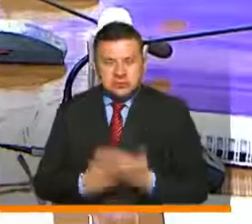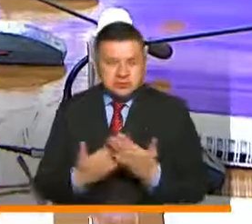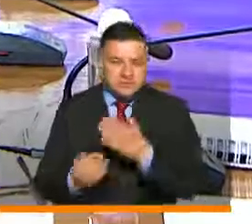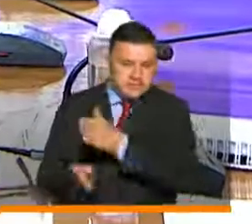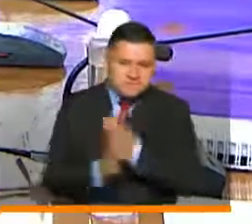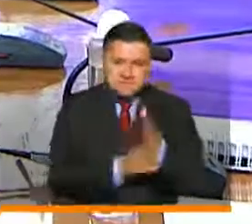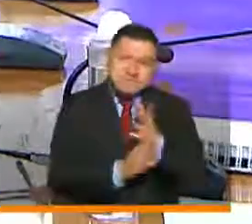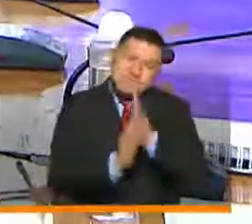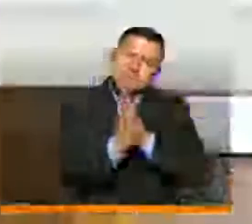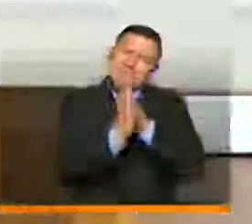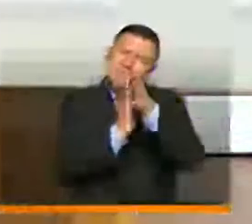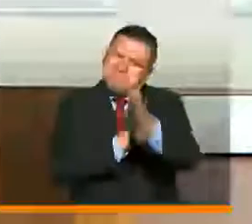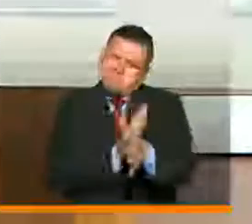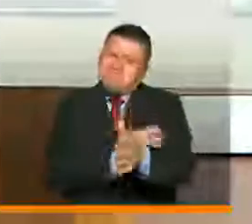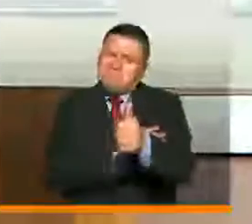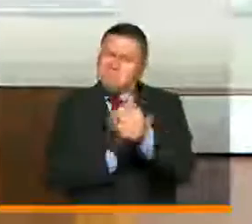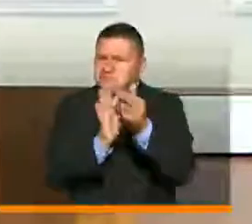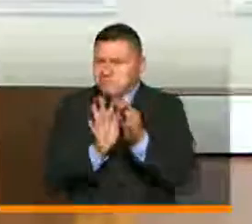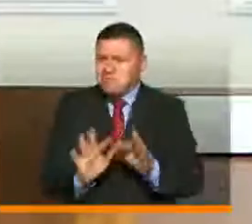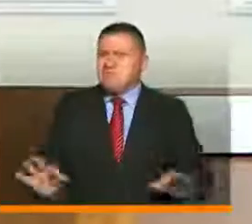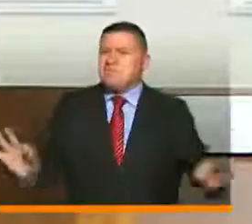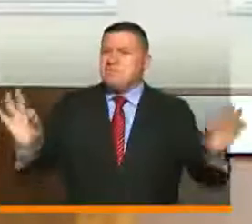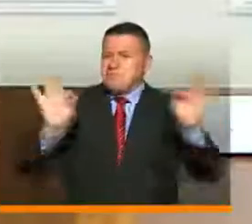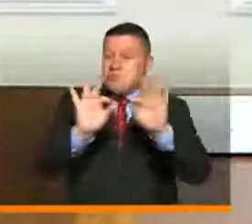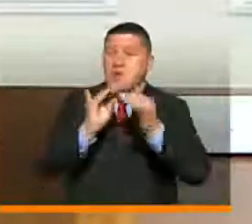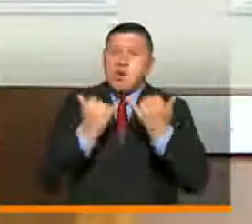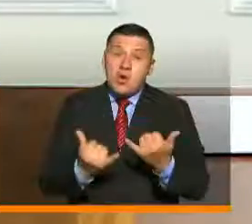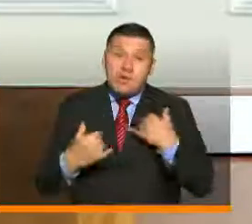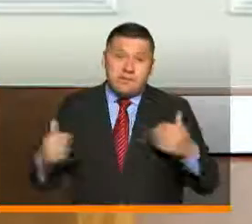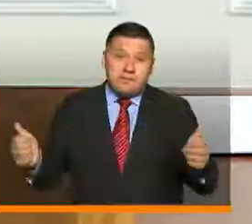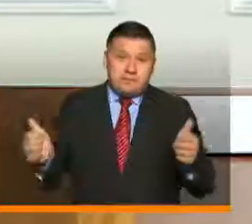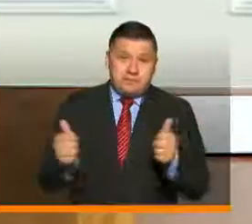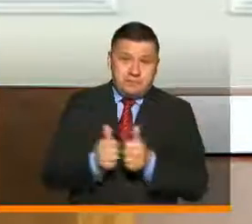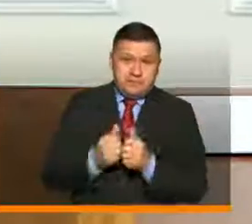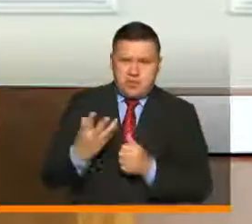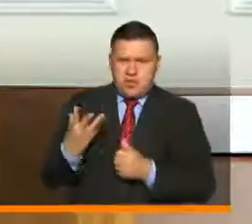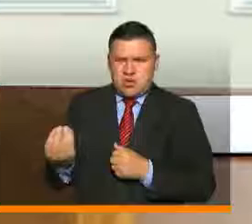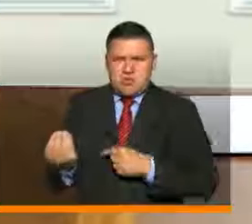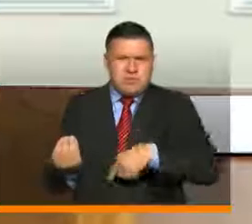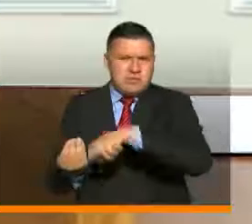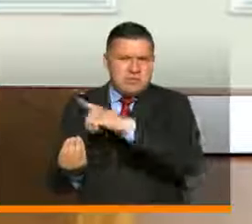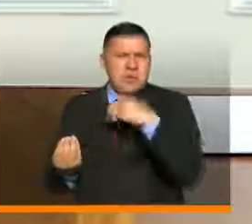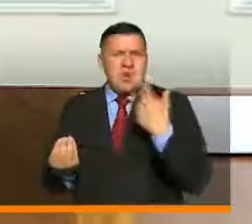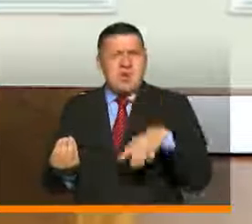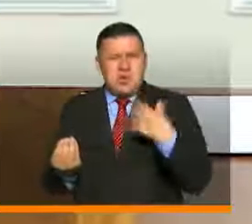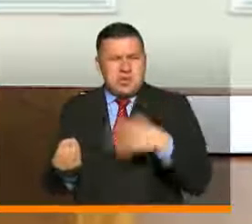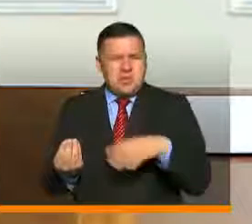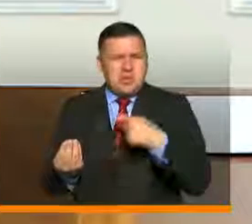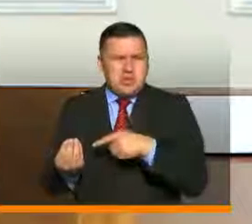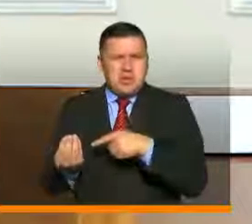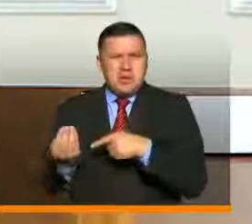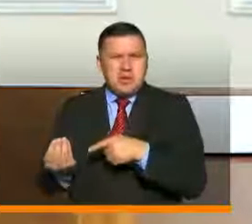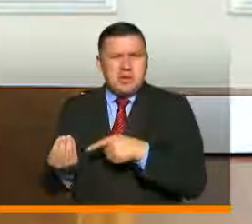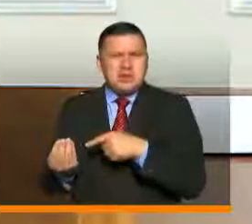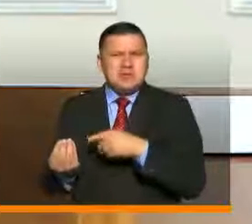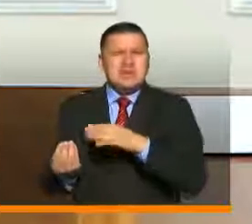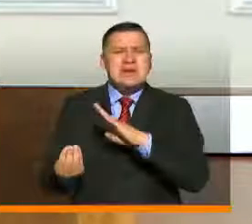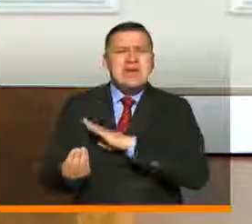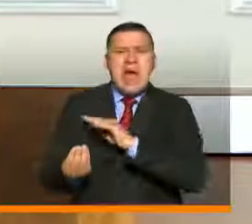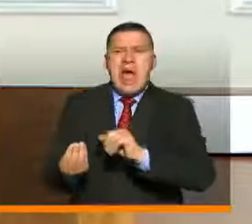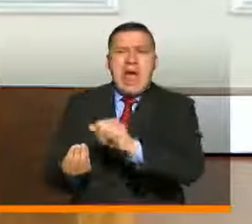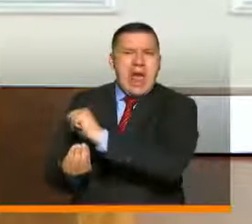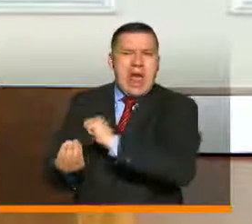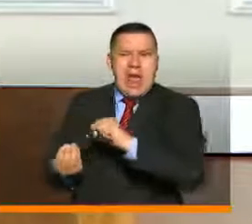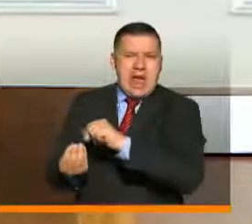este mensaje también es muy importante y hoy estoy acompañado por un grupo bastante significativo de alcaldesas